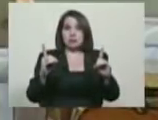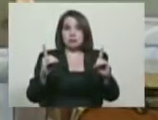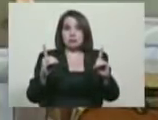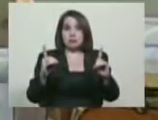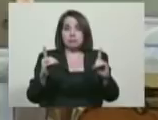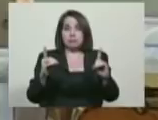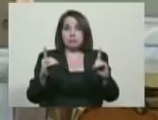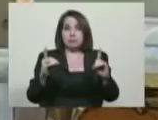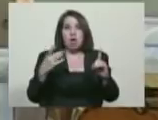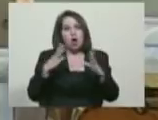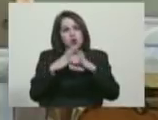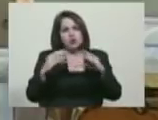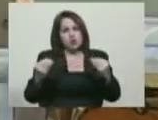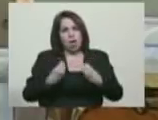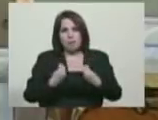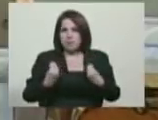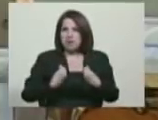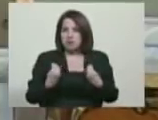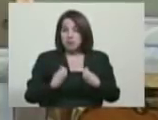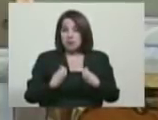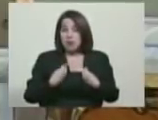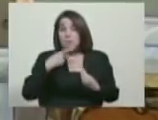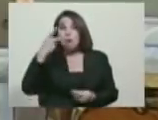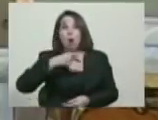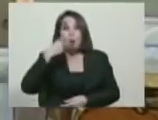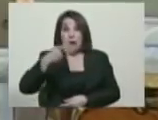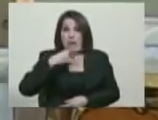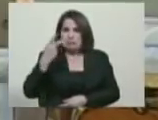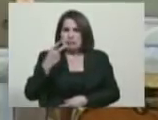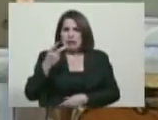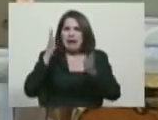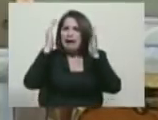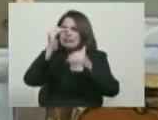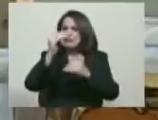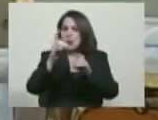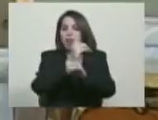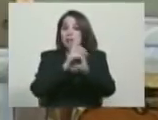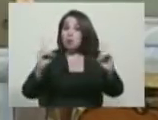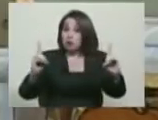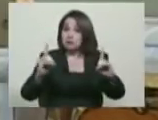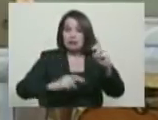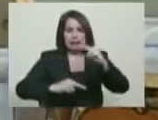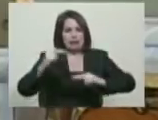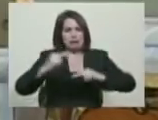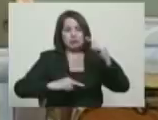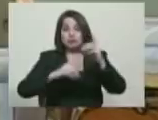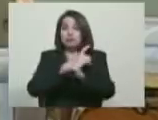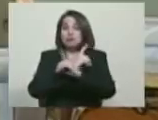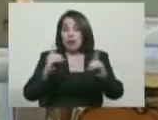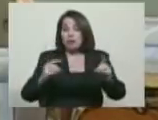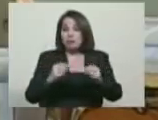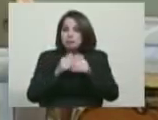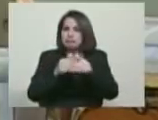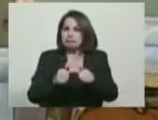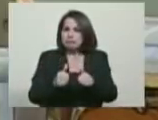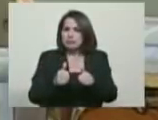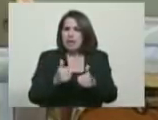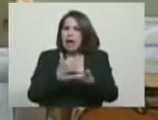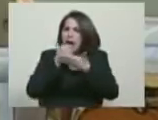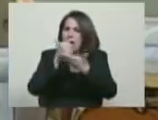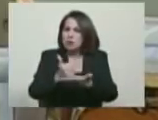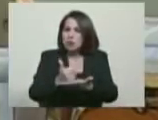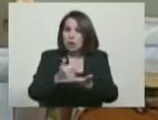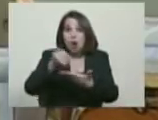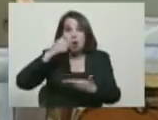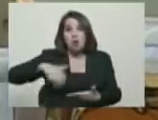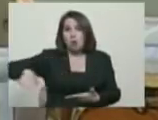En toda mi vida política lo he dedicado a la democracia y a la construcción de la democracia. Los pueblos tienen